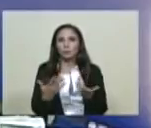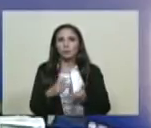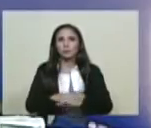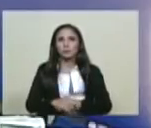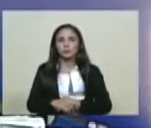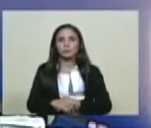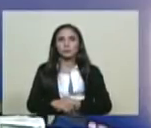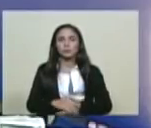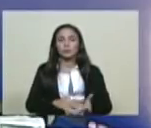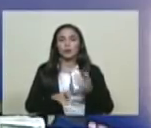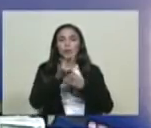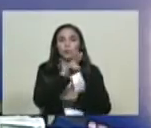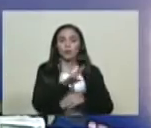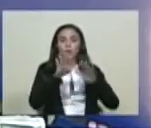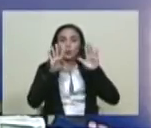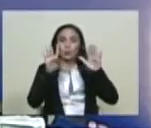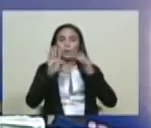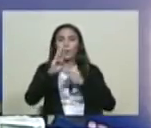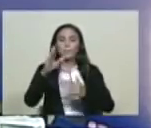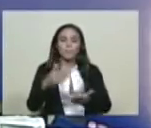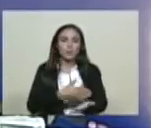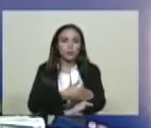significativa,